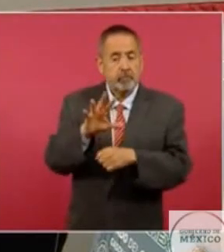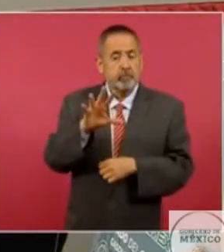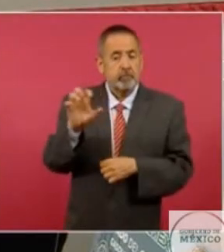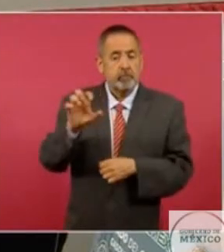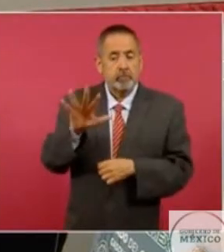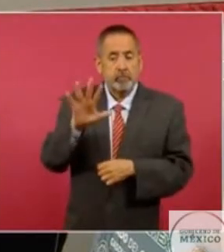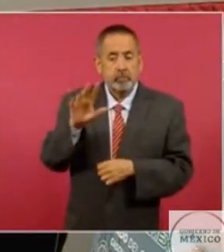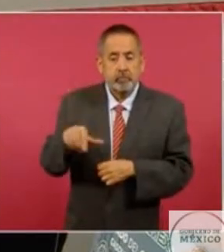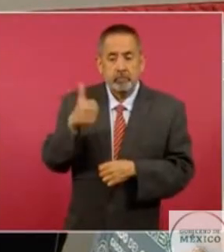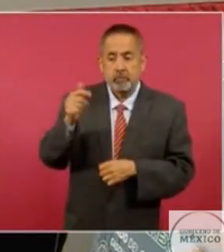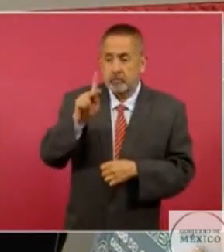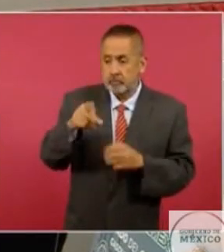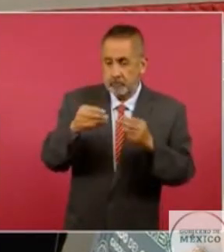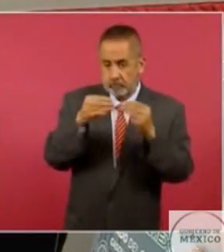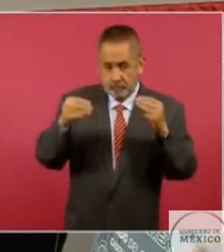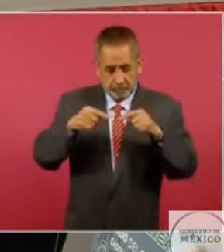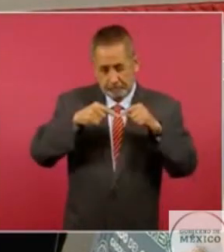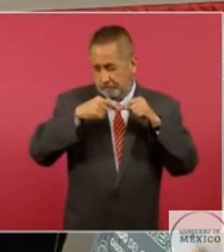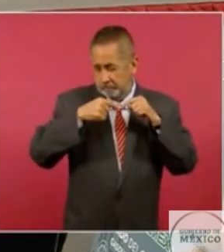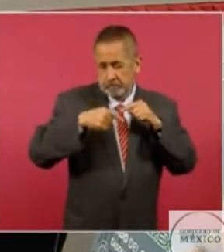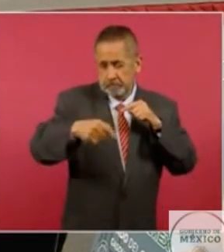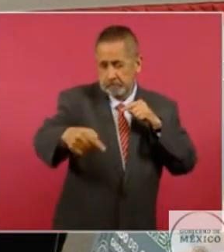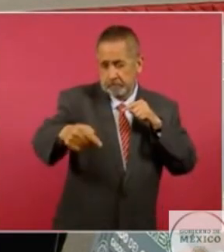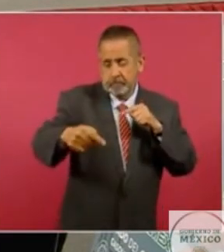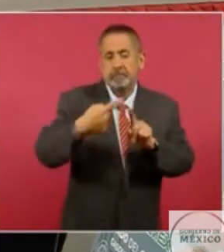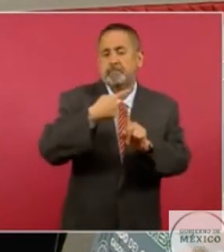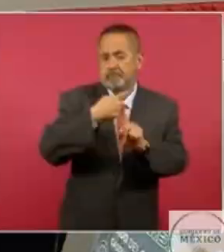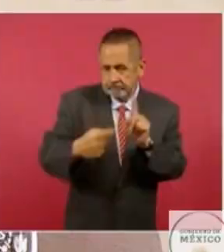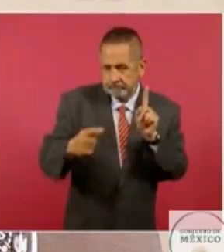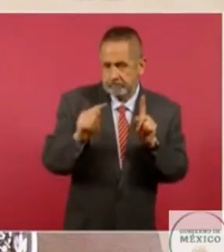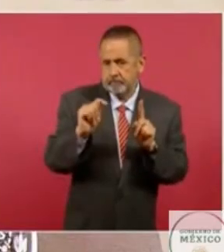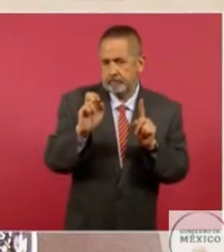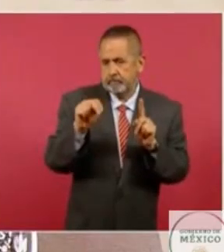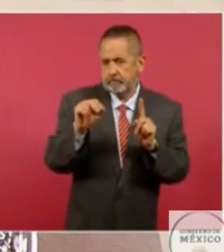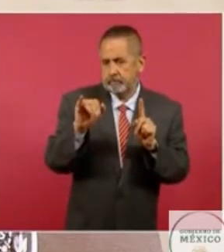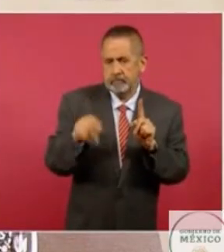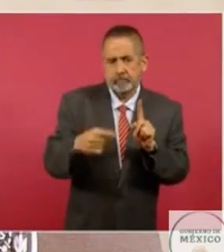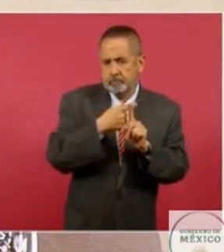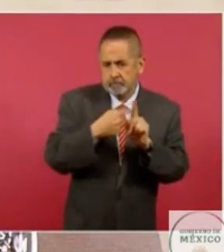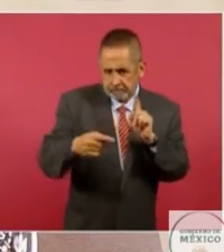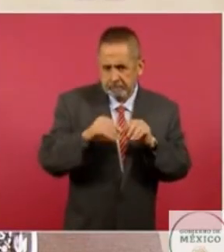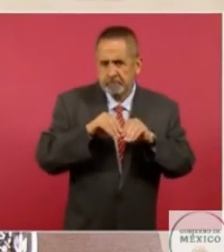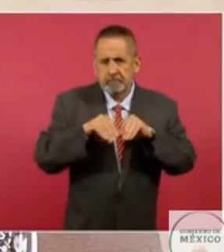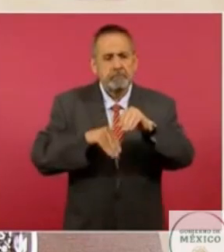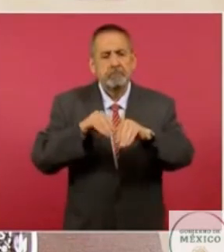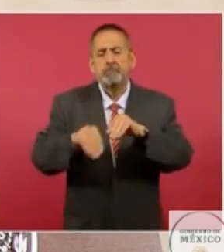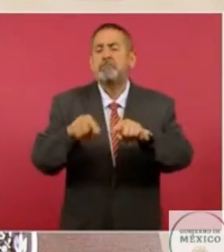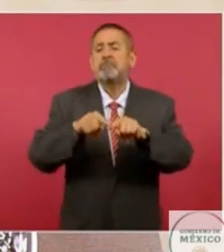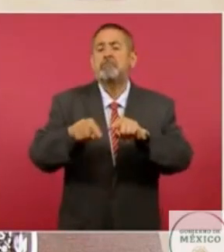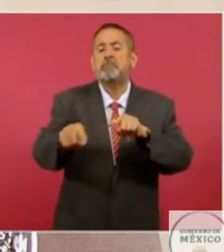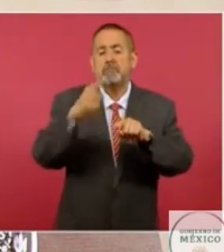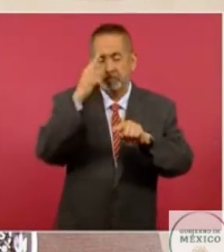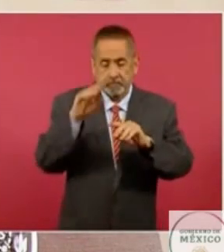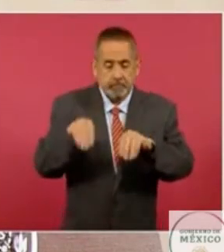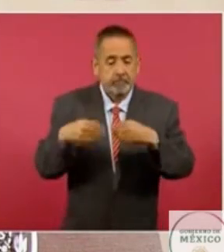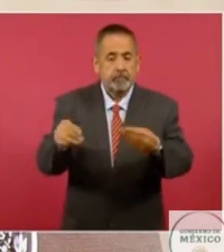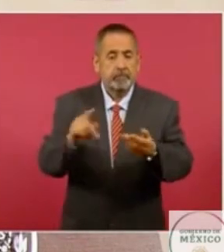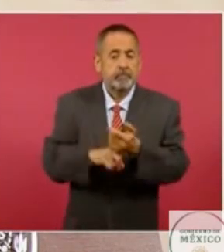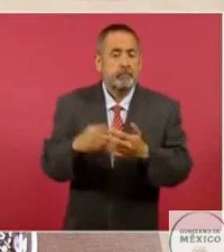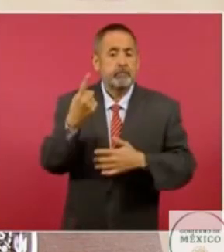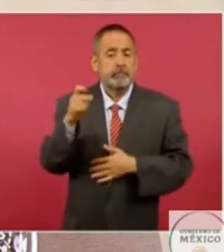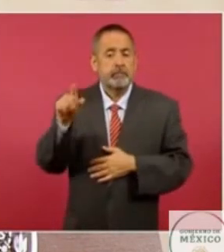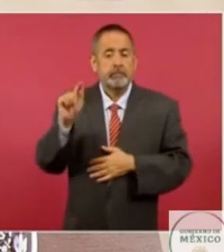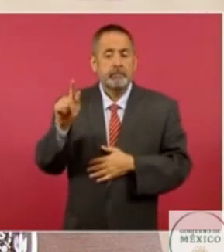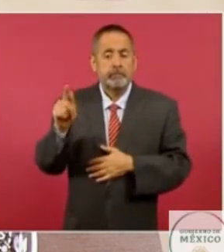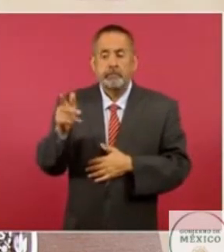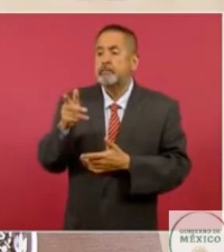556 kilómetros de líneas de media tensión para suministro eléctrico a 170